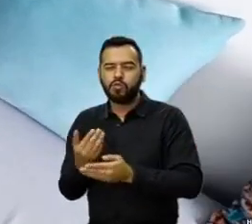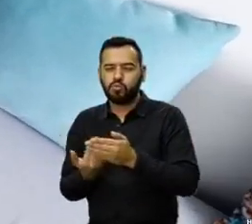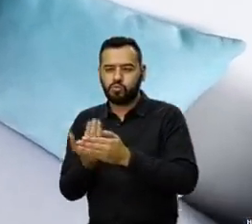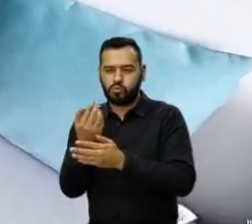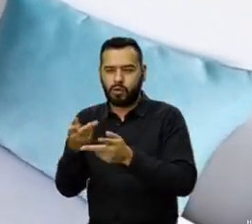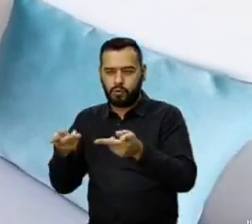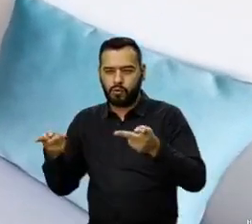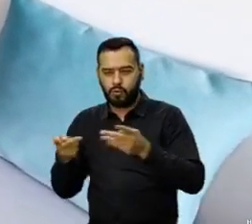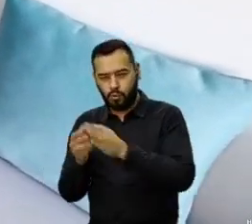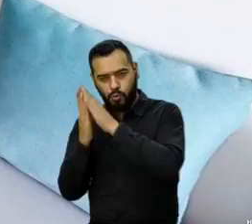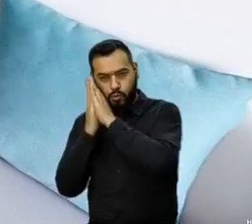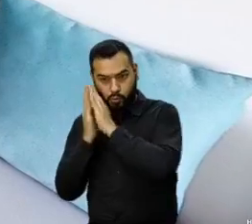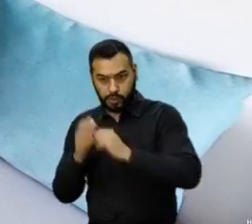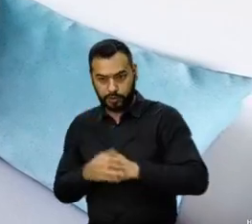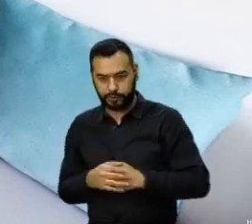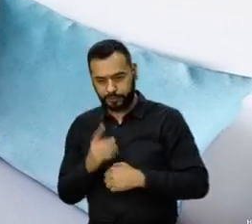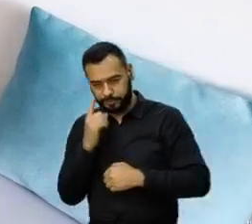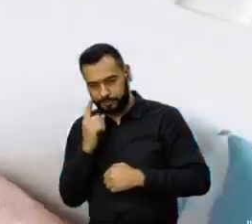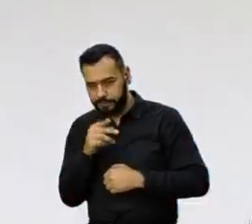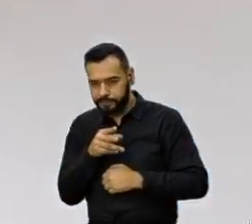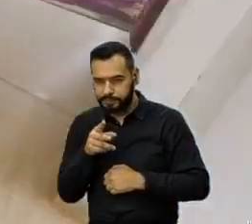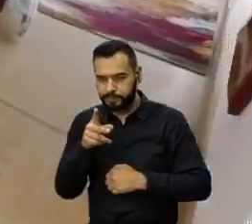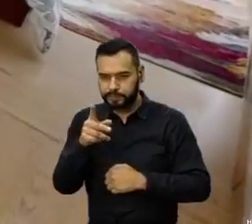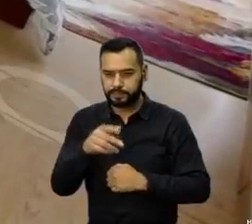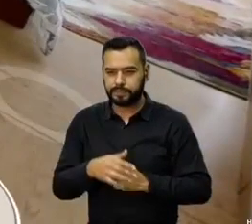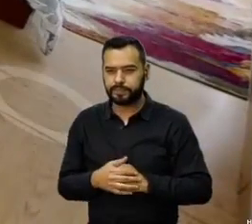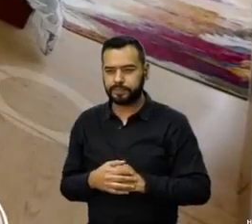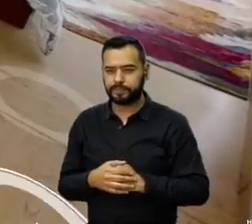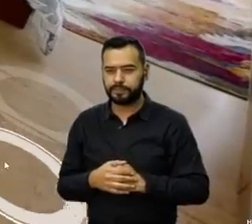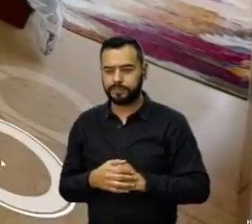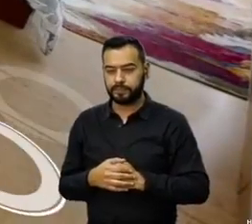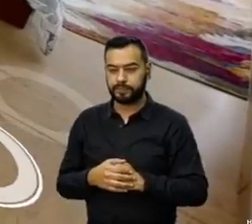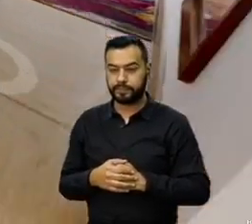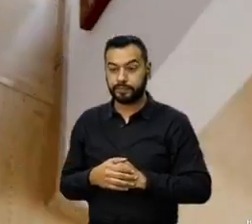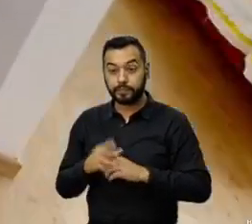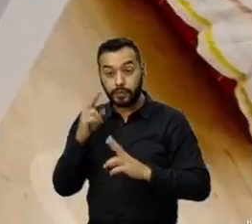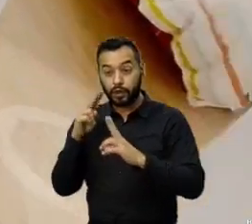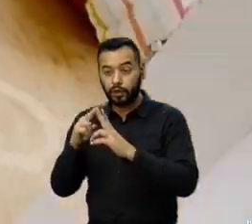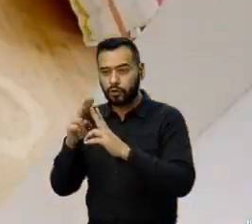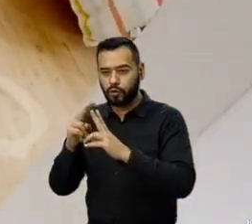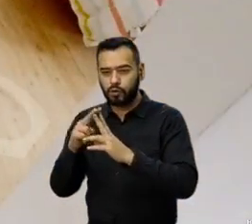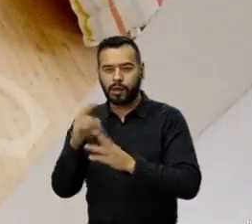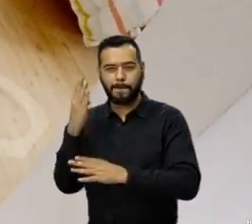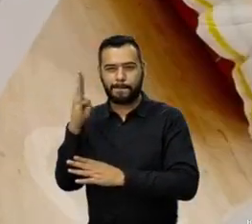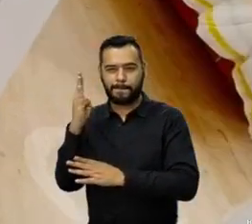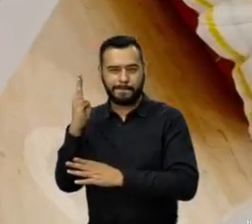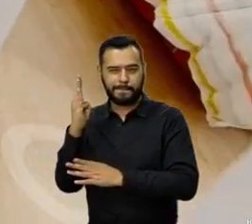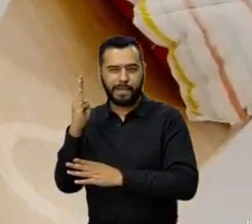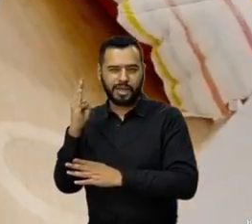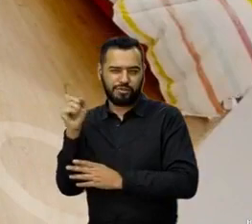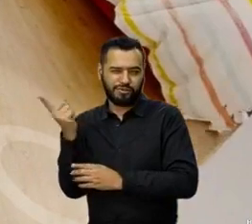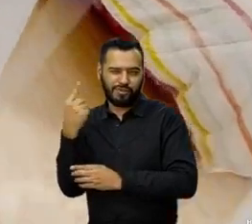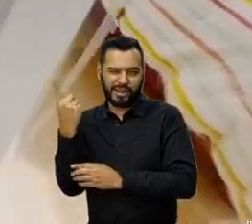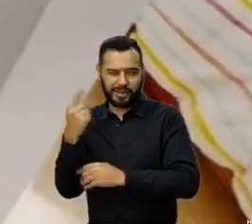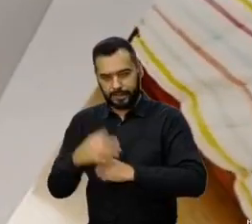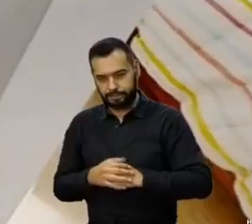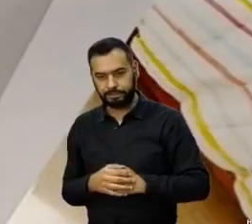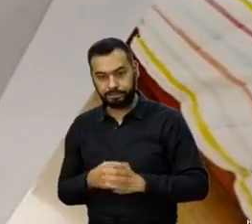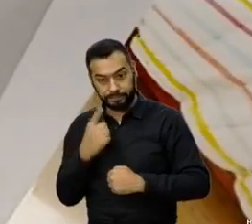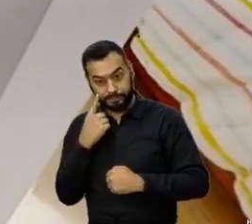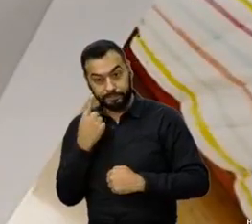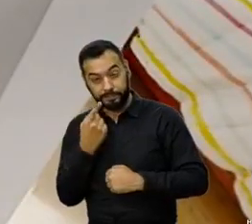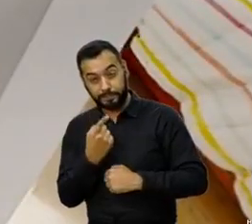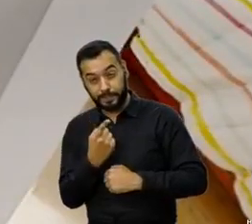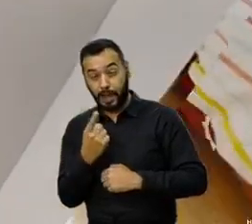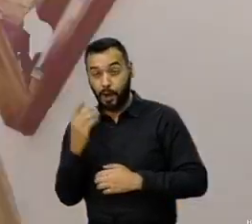ahora vamos a movernos un poquitico para que podamos conocer el baño social este